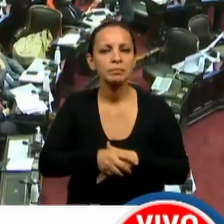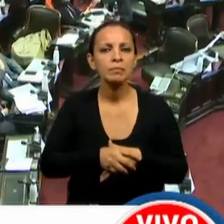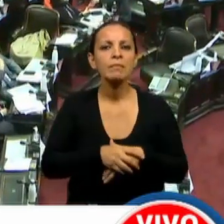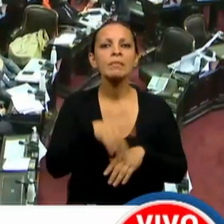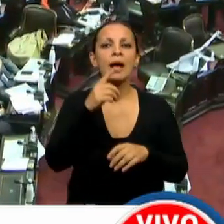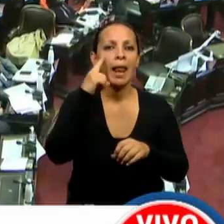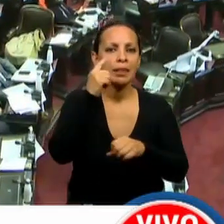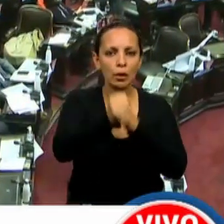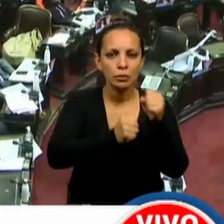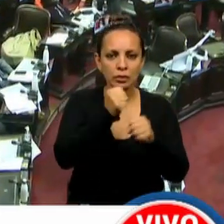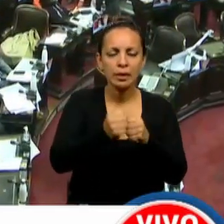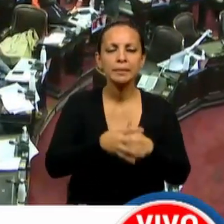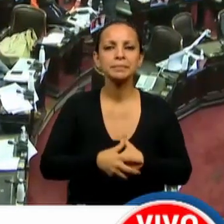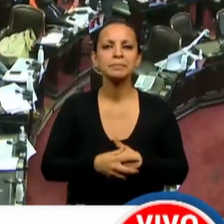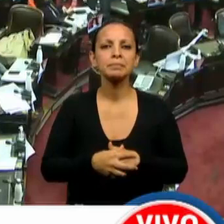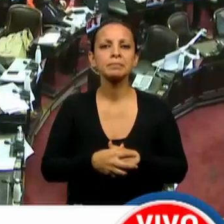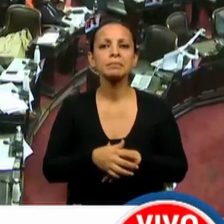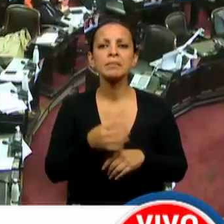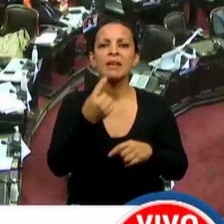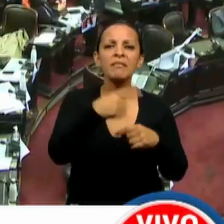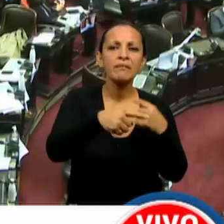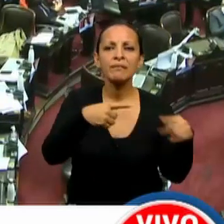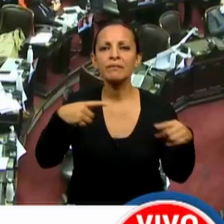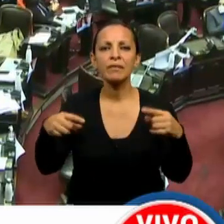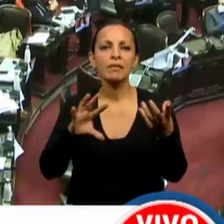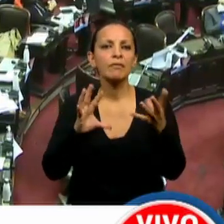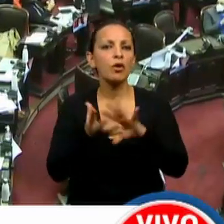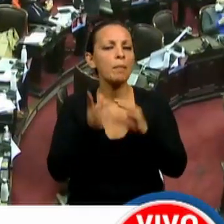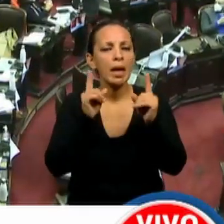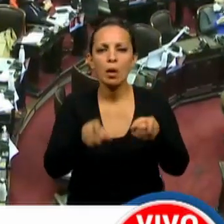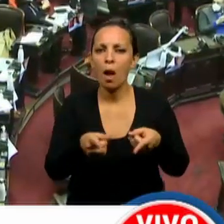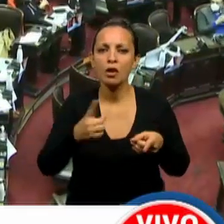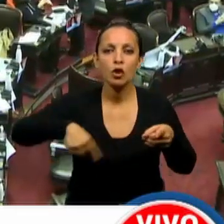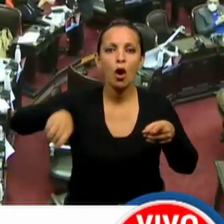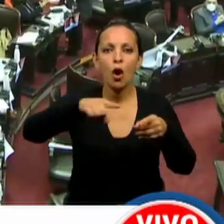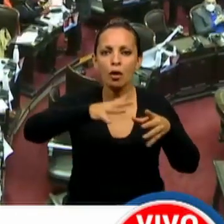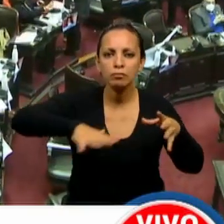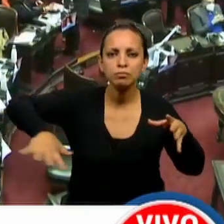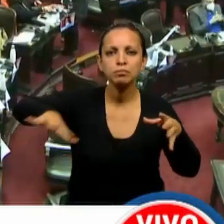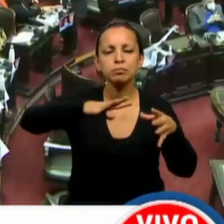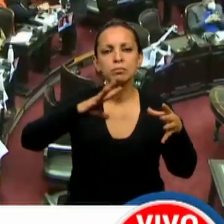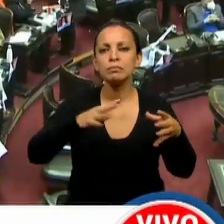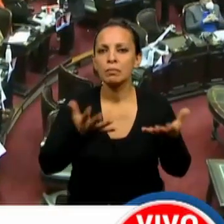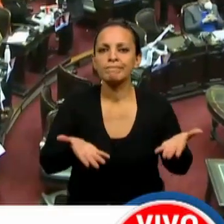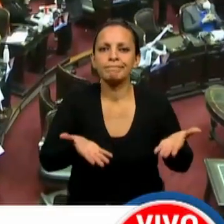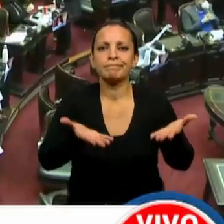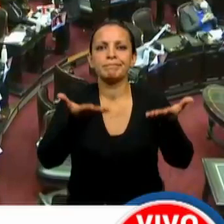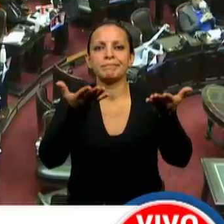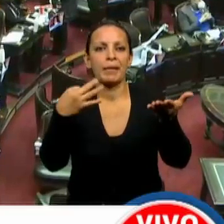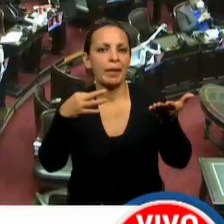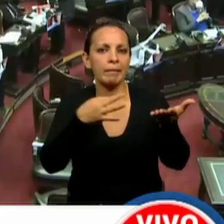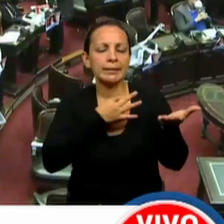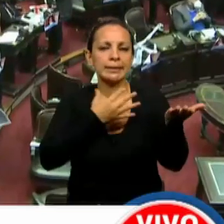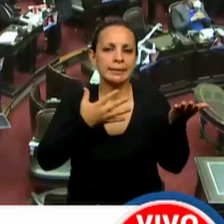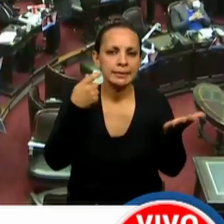a la industria. De una u otra forma, es la comunidad en su conjunto la que se ve afectada. No se